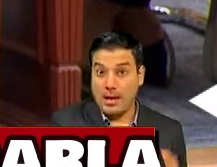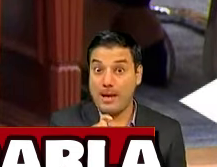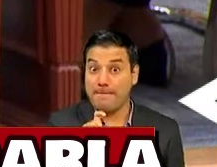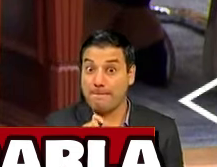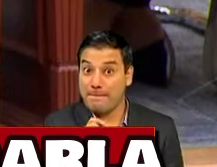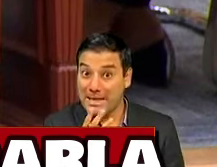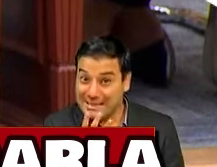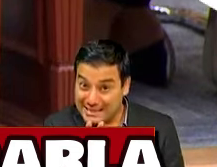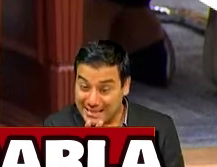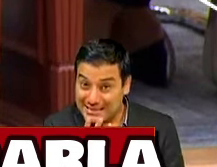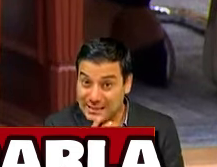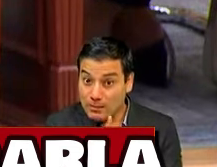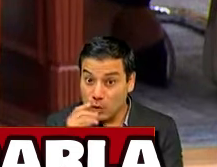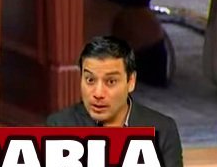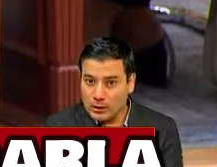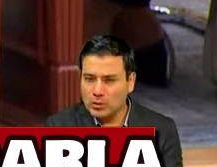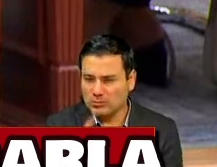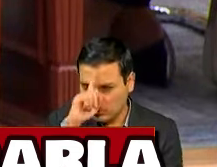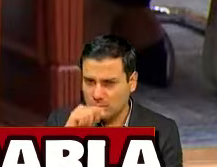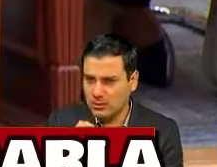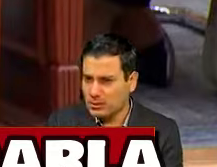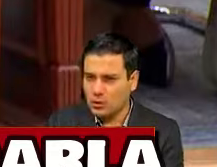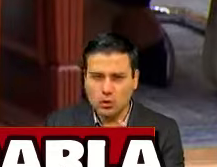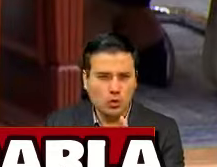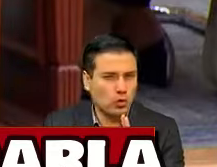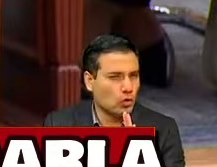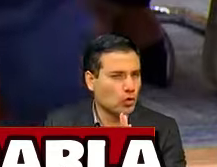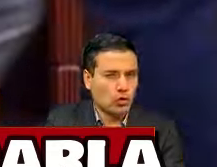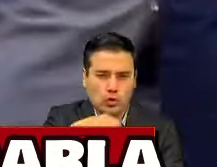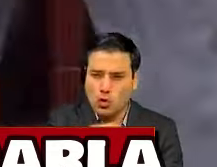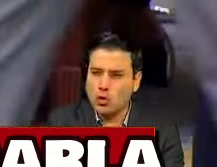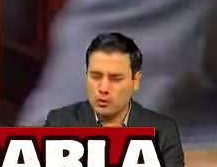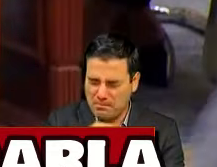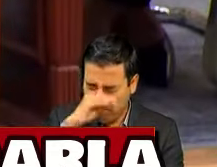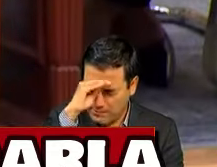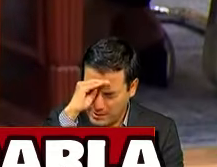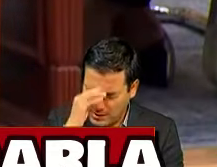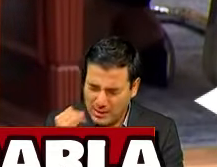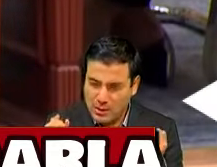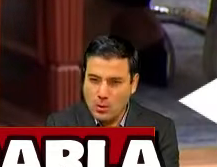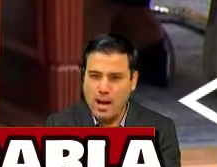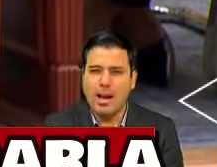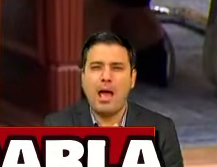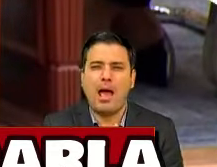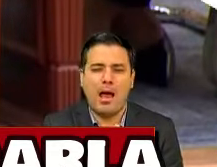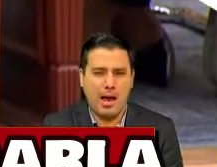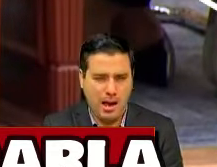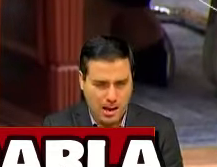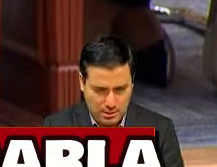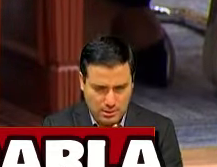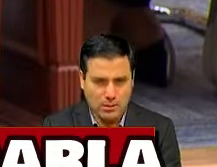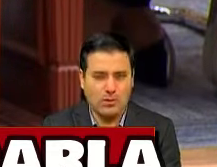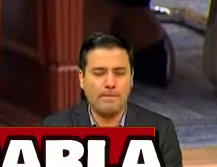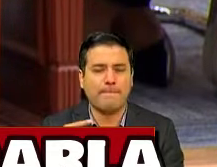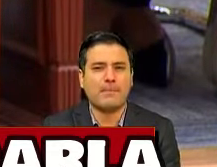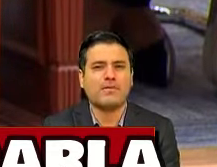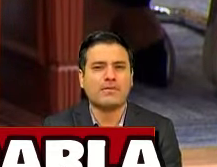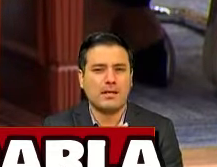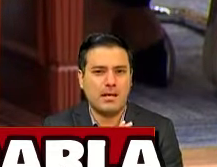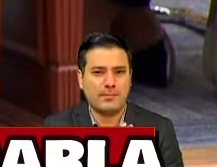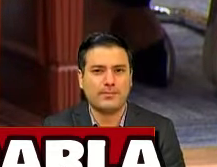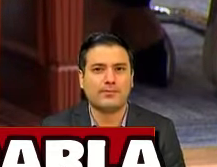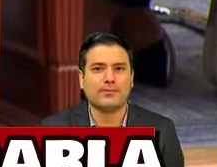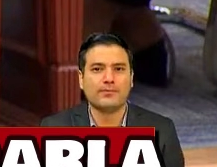que creo que hay un consenso en que hay una irregularidad clara. La diferencia es cómo se